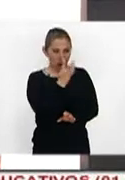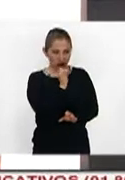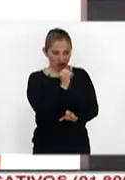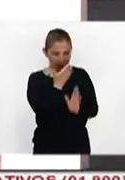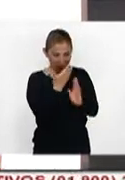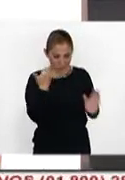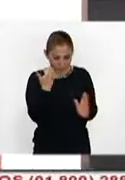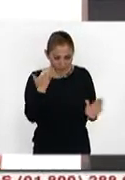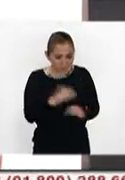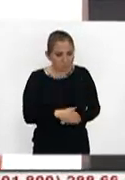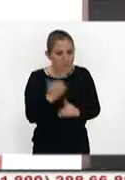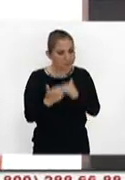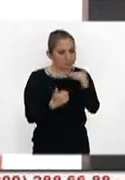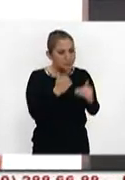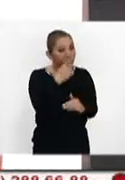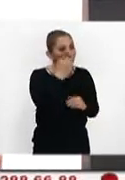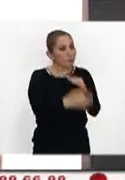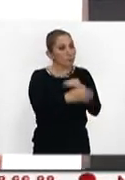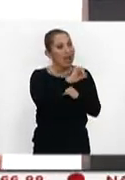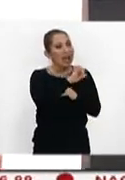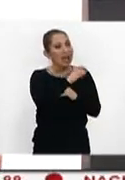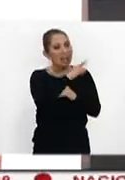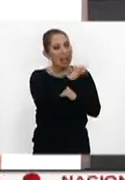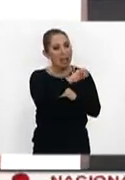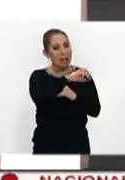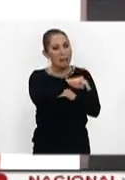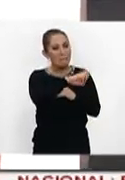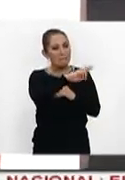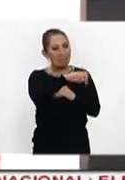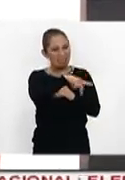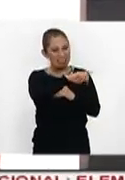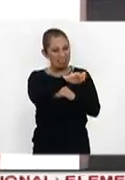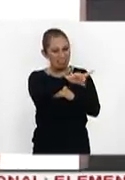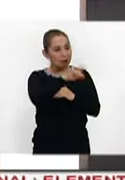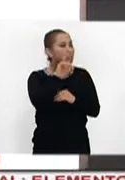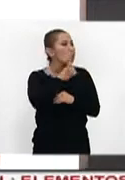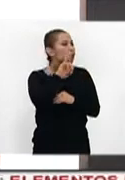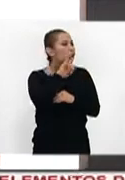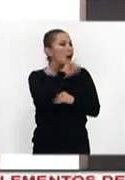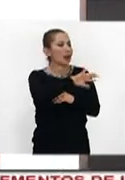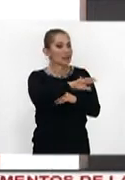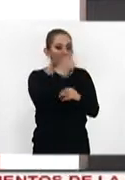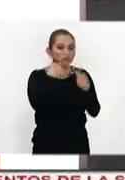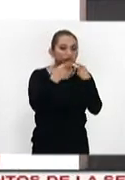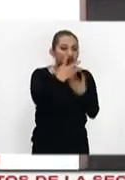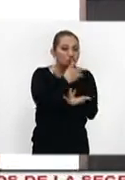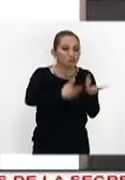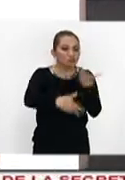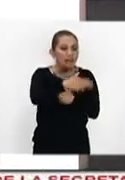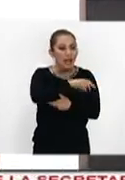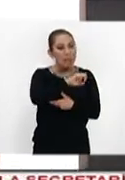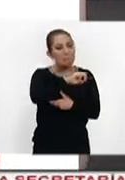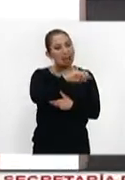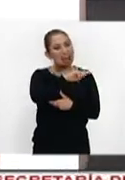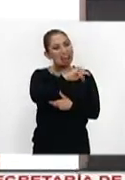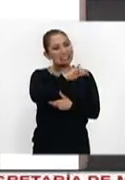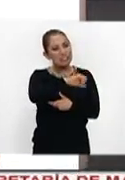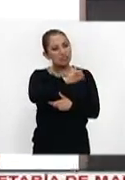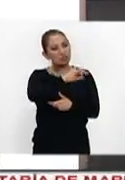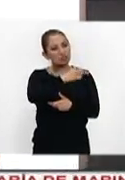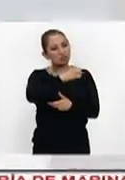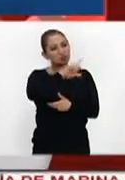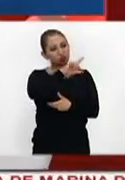de septiembre, Angela Merkel, la canciller, como acabas de decir, llegó a un acuerdo con Martin Schulz del Partido